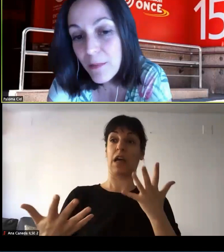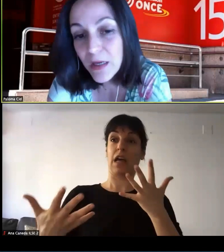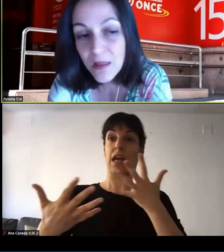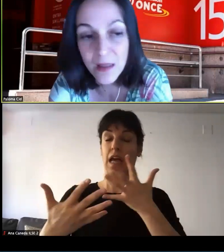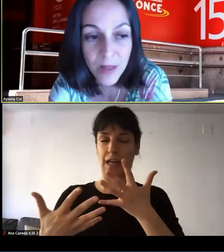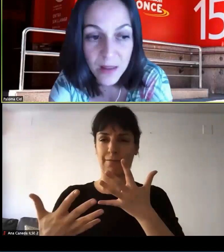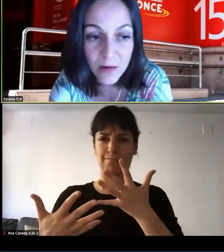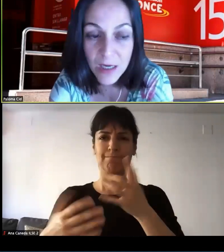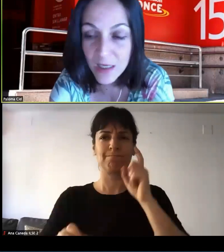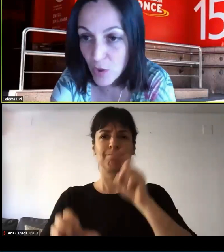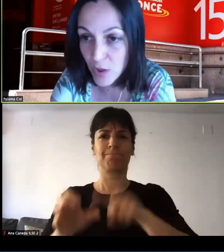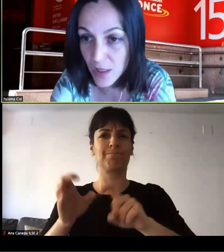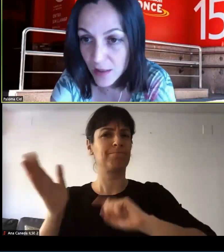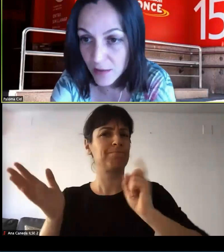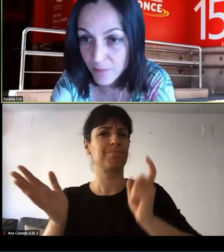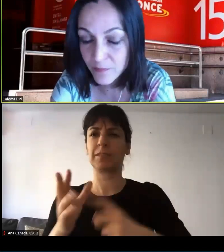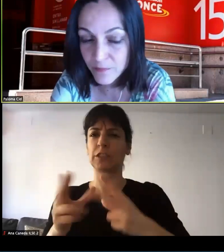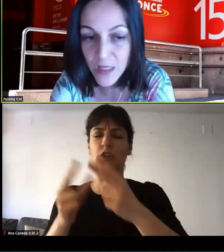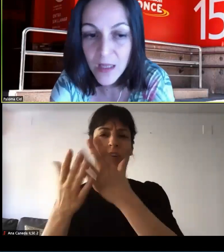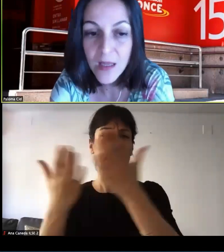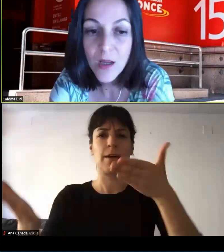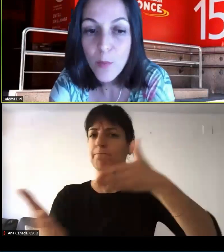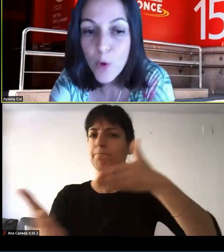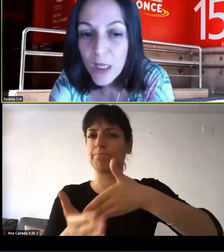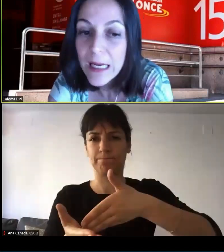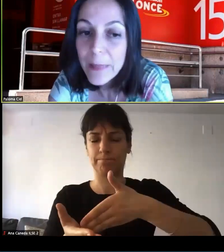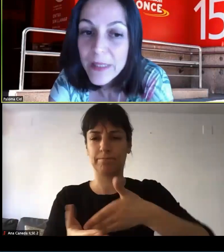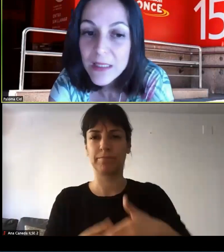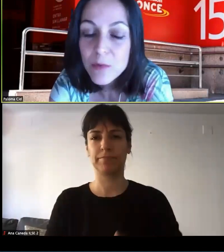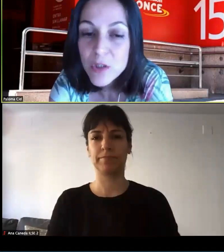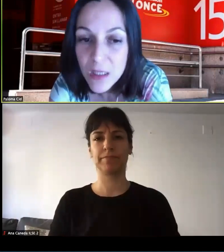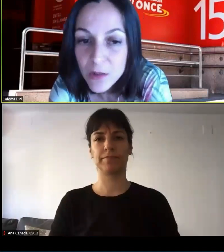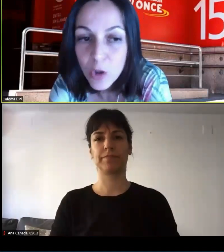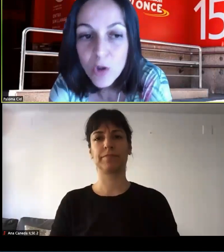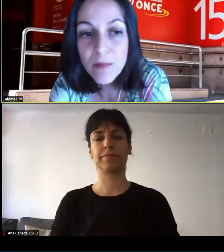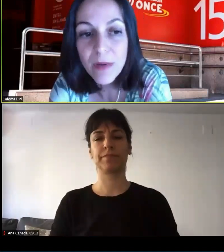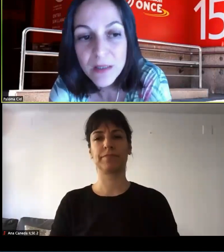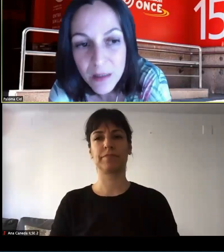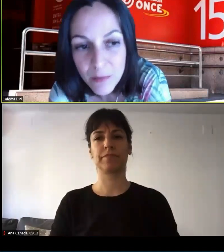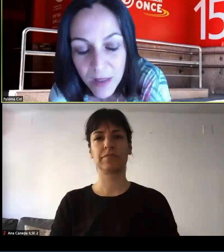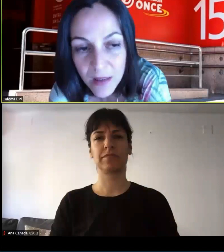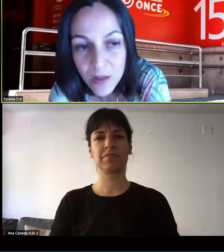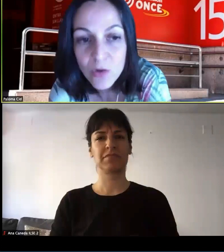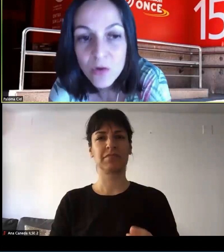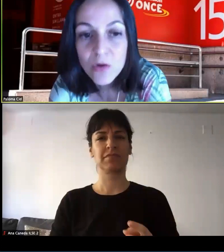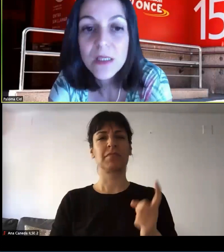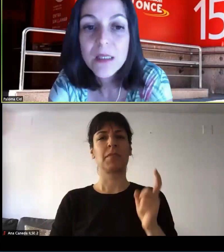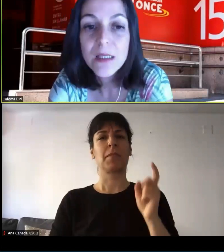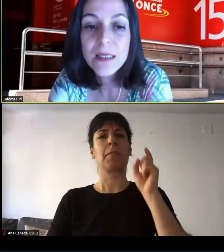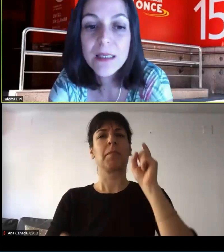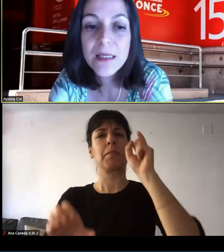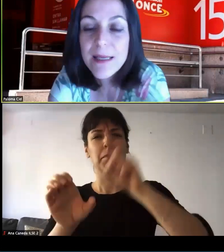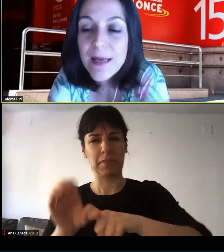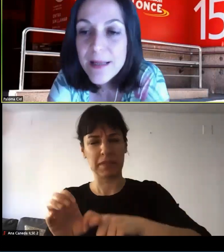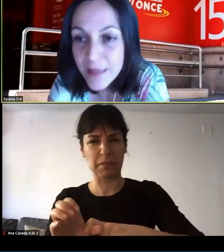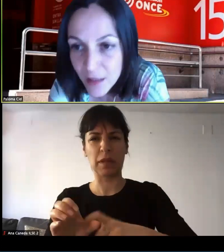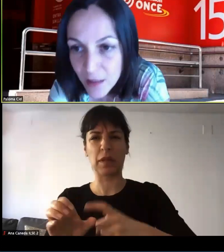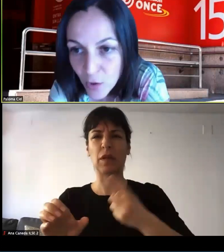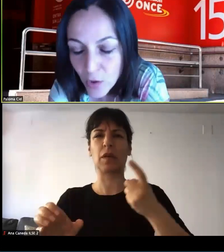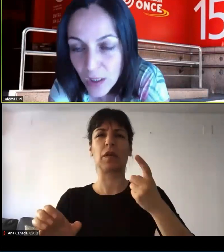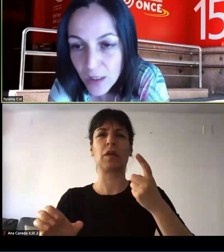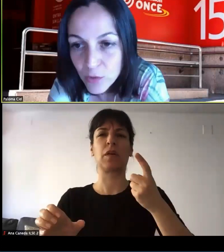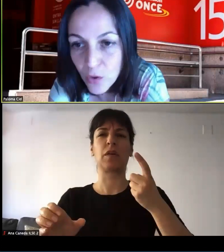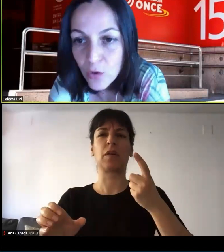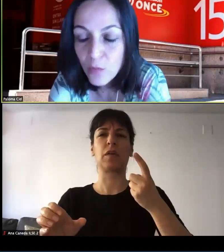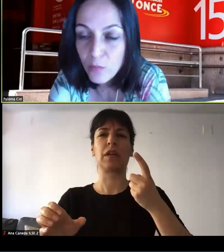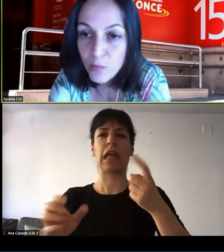plena participación en la sociedad. ¿Por qué repetimos tanto lo de participación y la interacción con